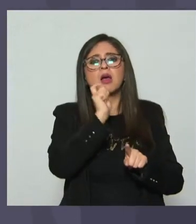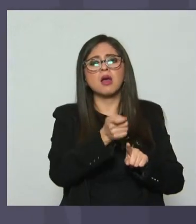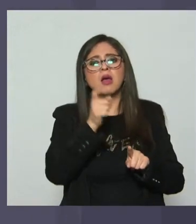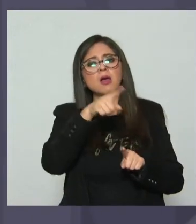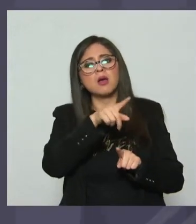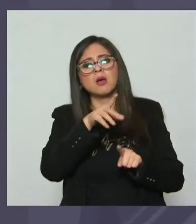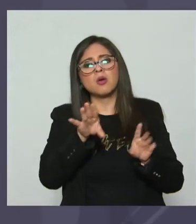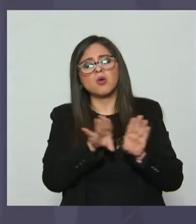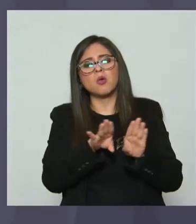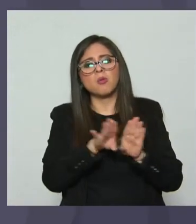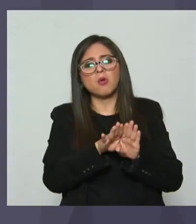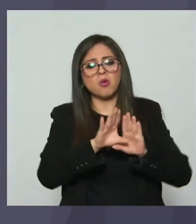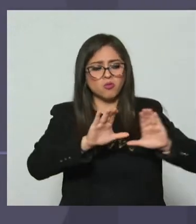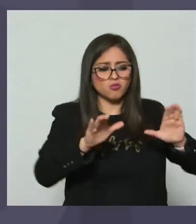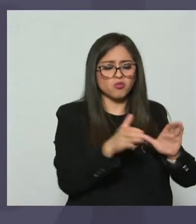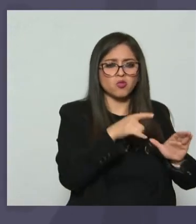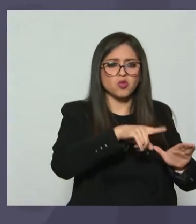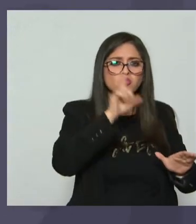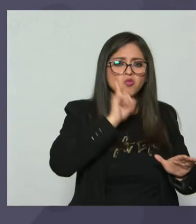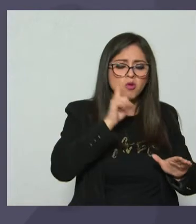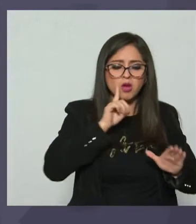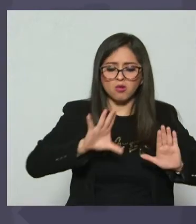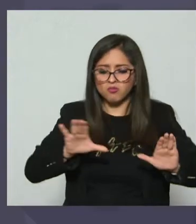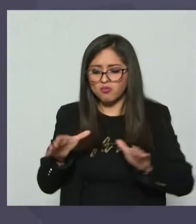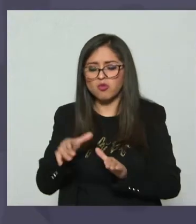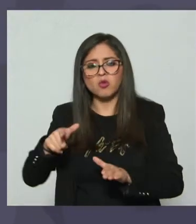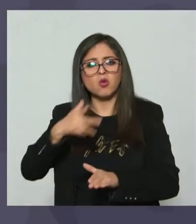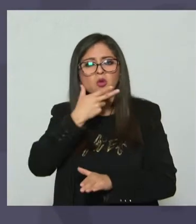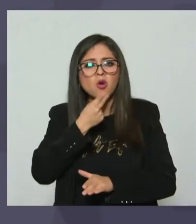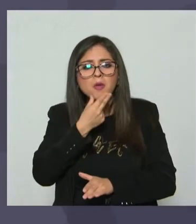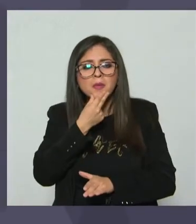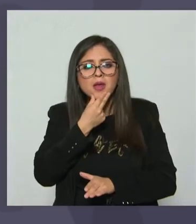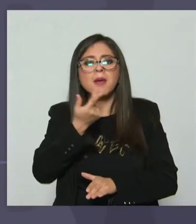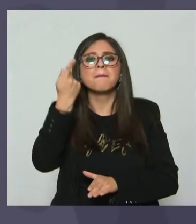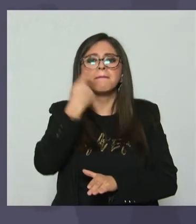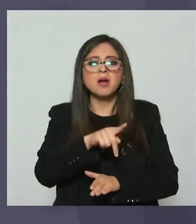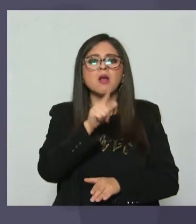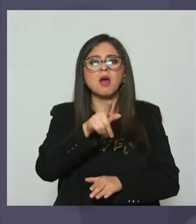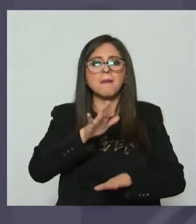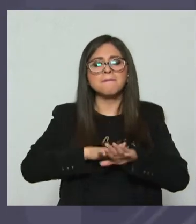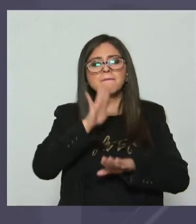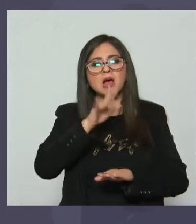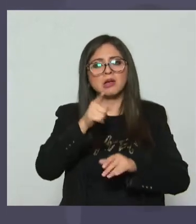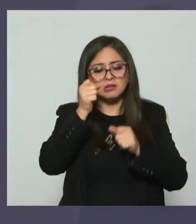partes que son para mujeres y para hombres, pero esto va a tener mucha